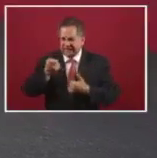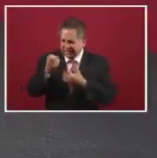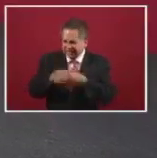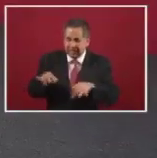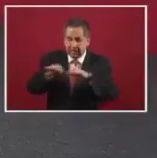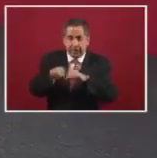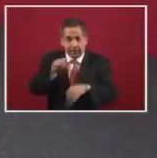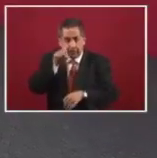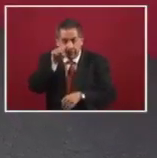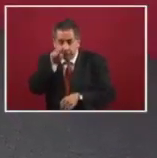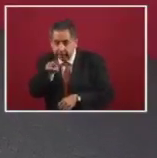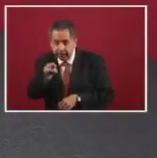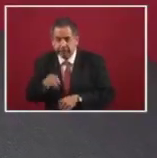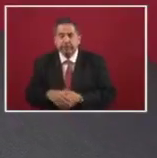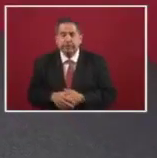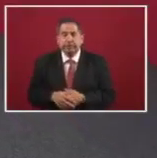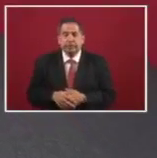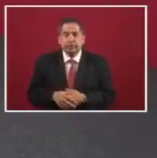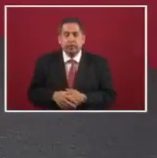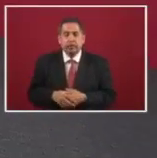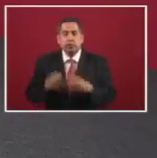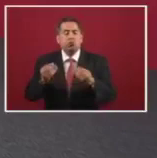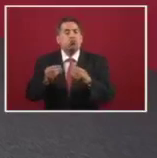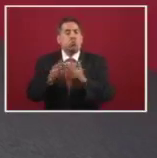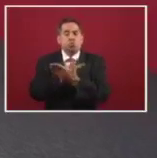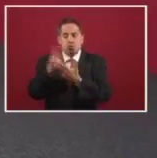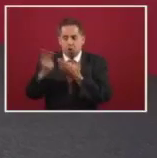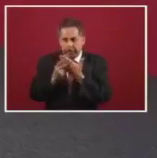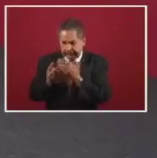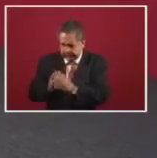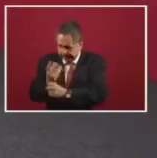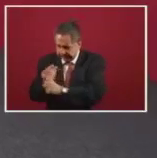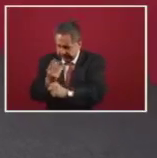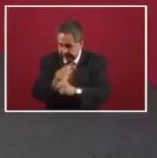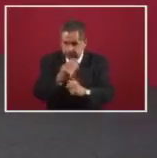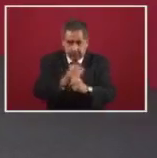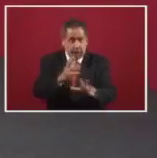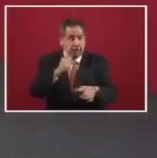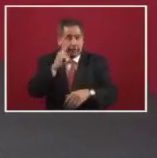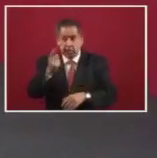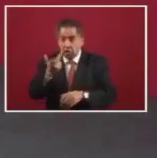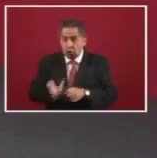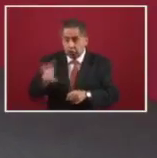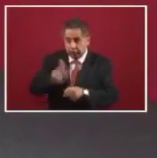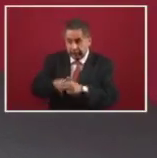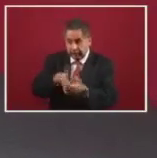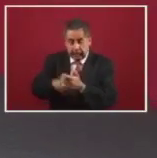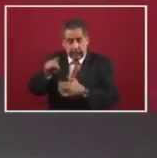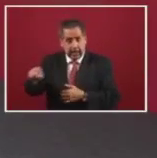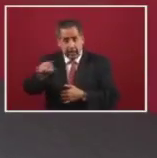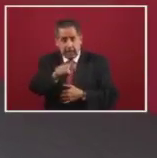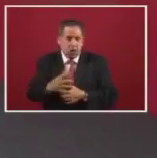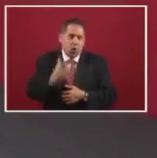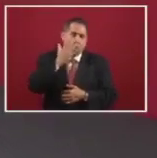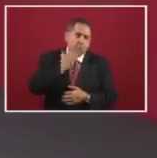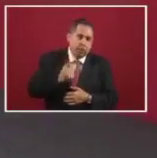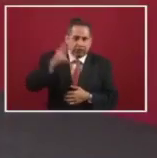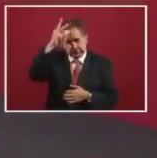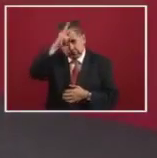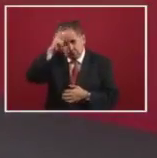Entonces, ya estos programas se están fortaleciendo, porque hay hospitales en donde no tienen el psicólogo.